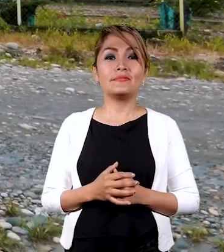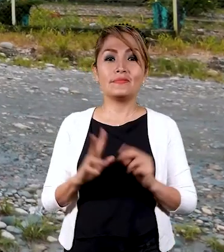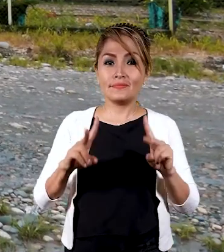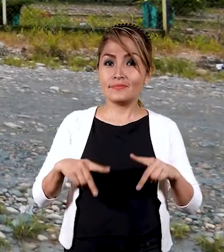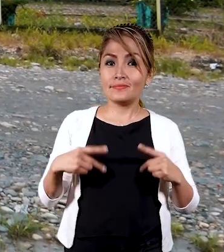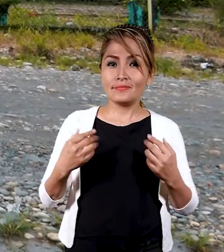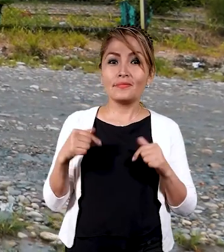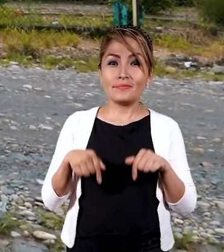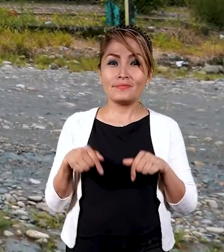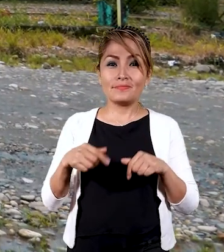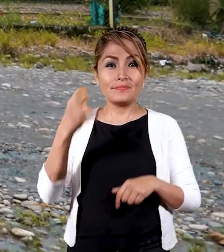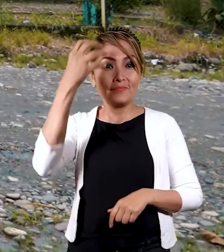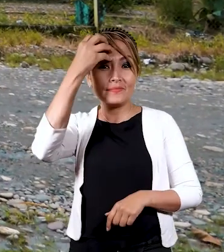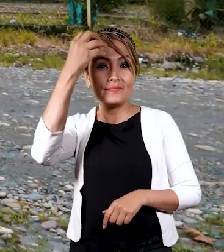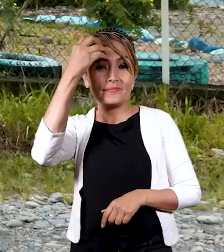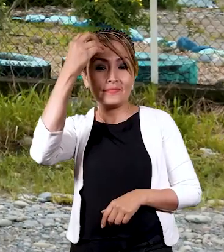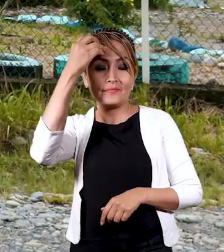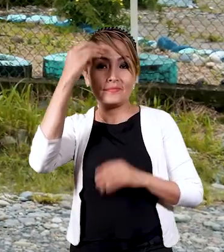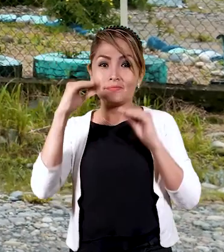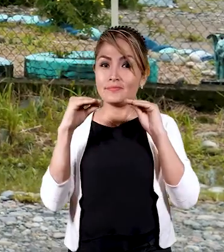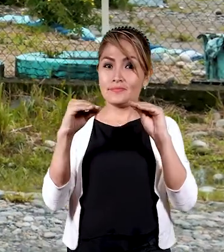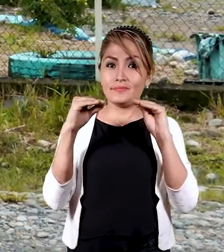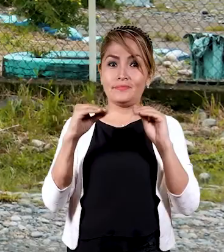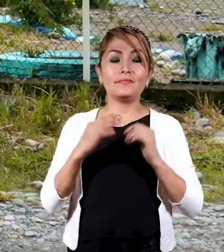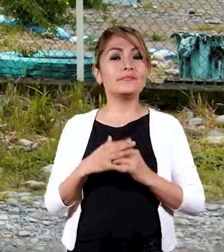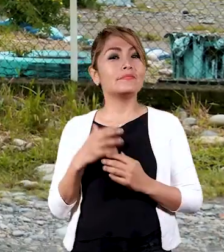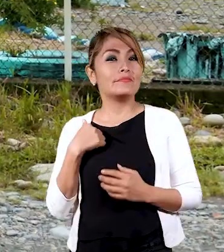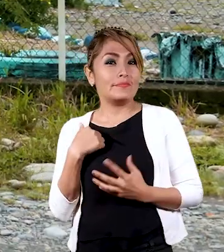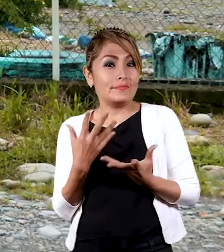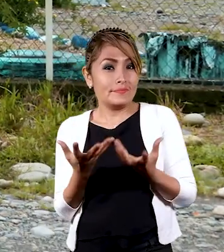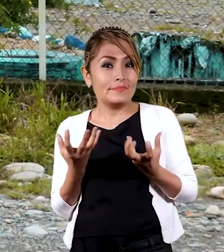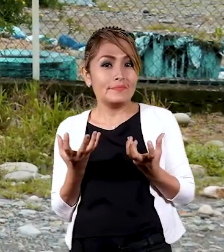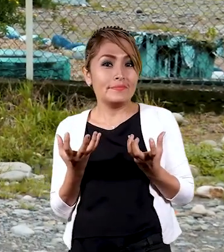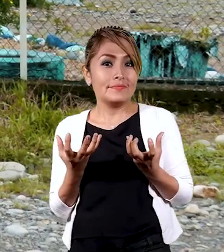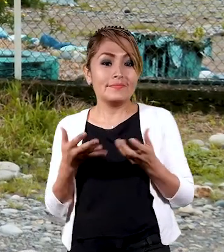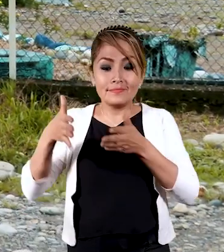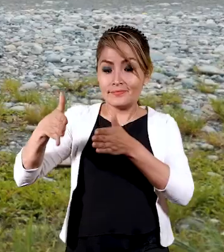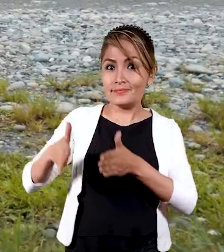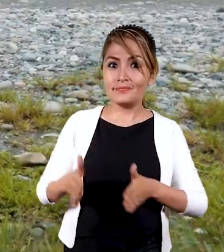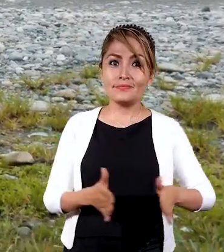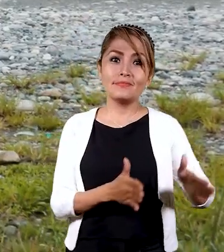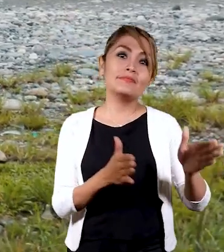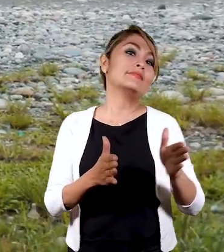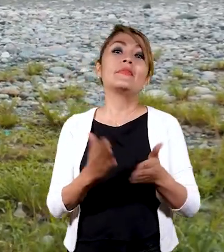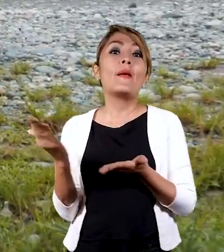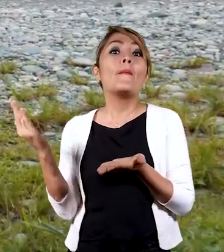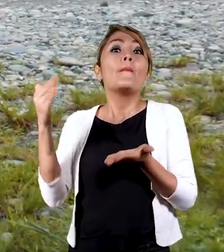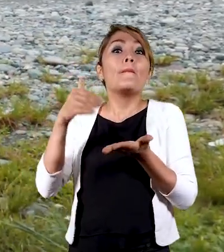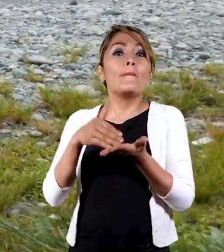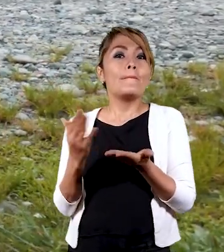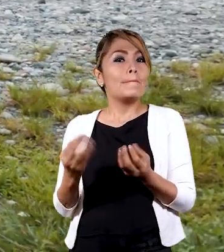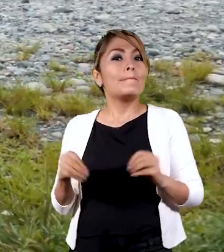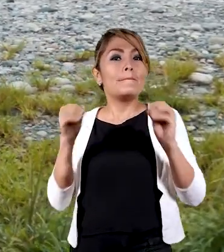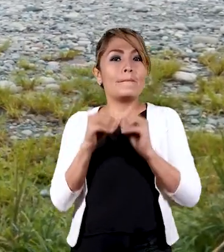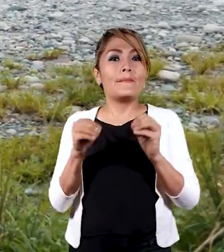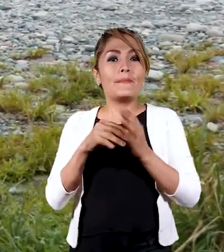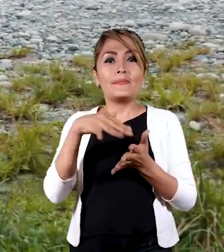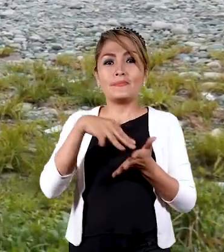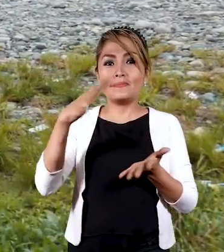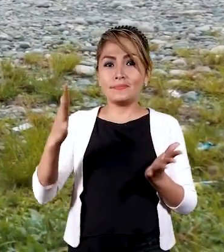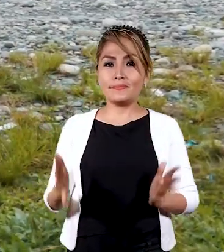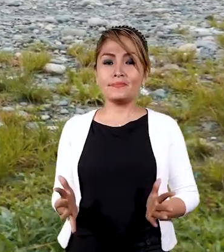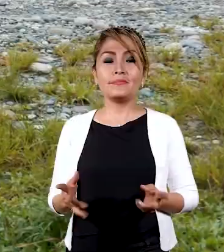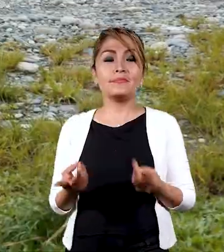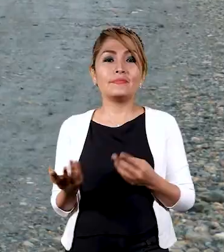Nosotros como educadores, pues, lo que aspiramos con esta vía, que acudan más los estudiantes a nuestra